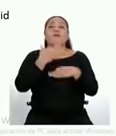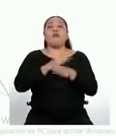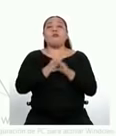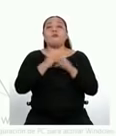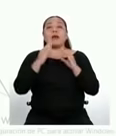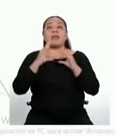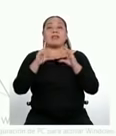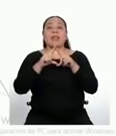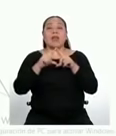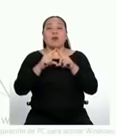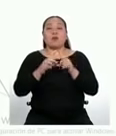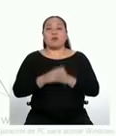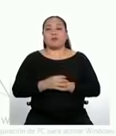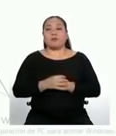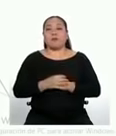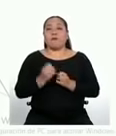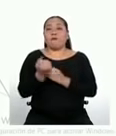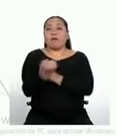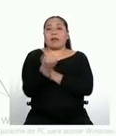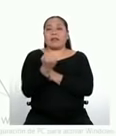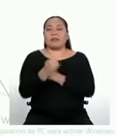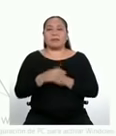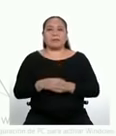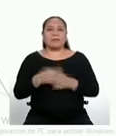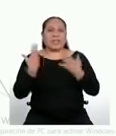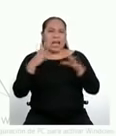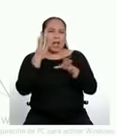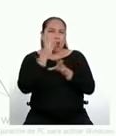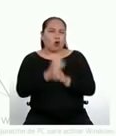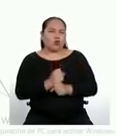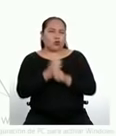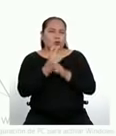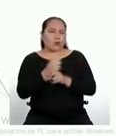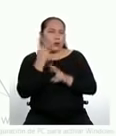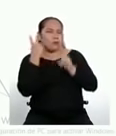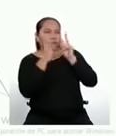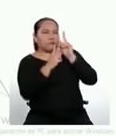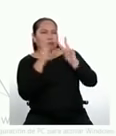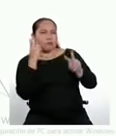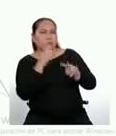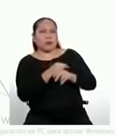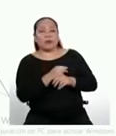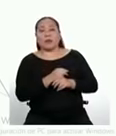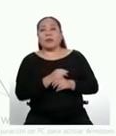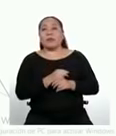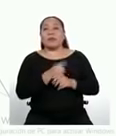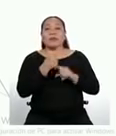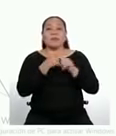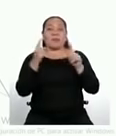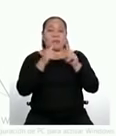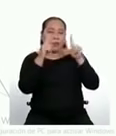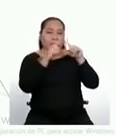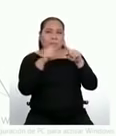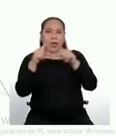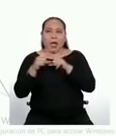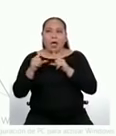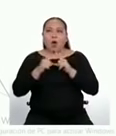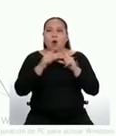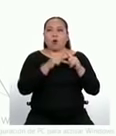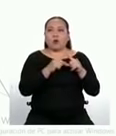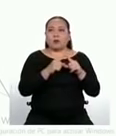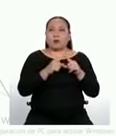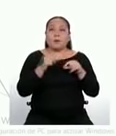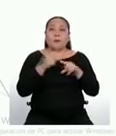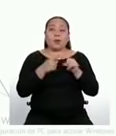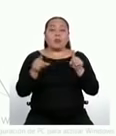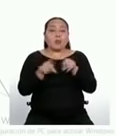vivos. Si bien estamos más acostumbrados a ver cuadrados, eso no significa que nos haya explorado el triángulo como un